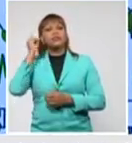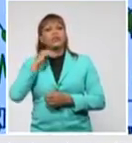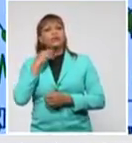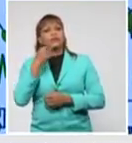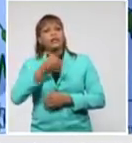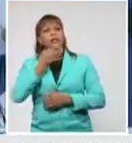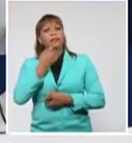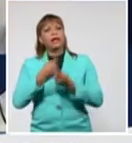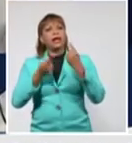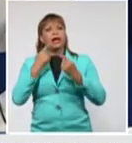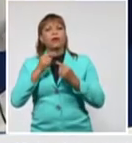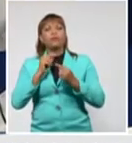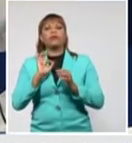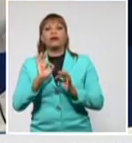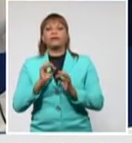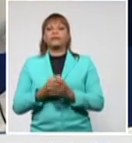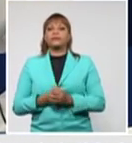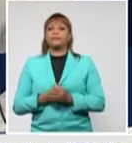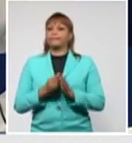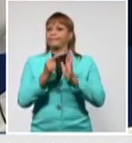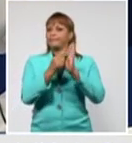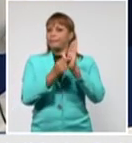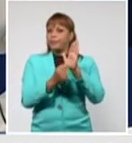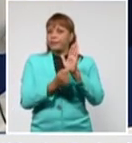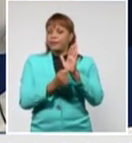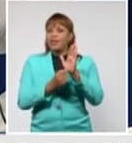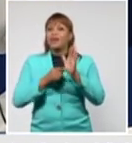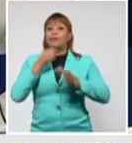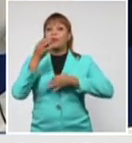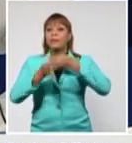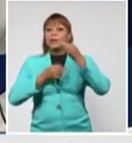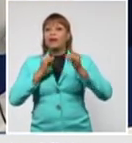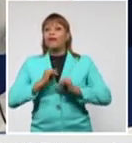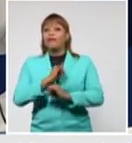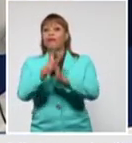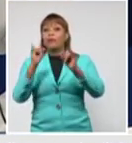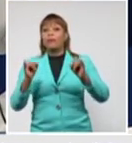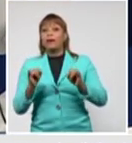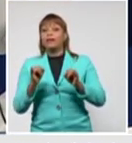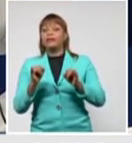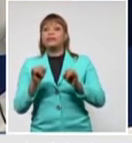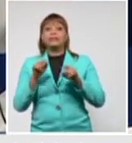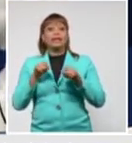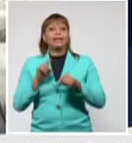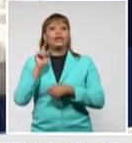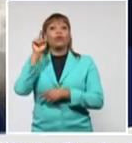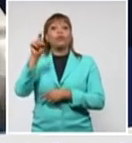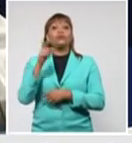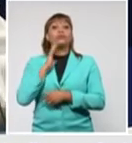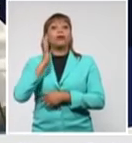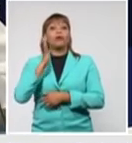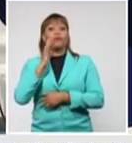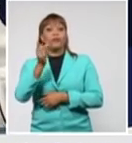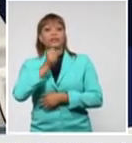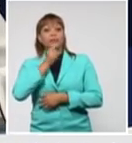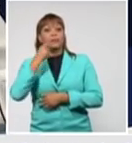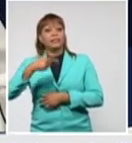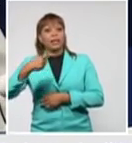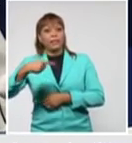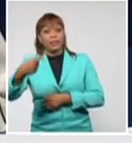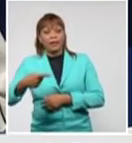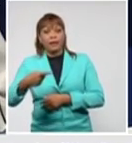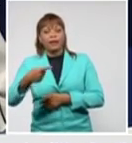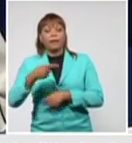las precisiones. Como se ha venido informando, esta es nuestra última conferencia diaria por el